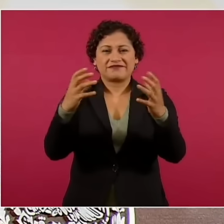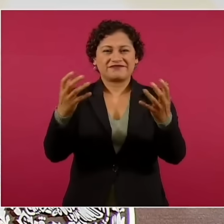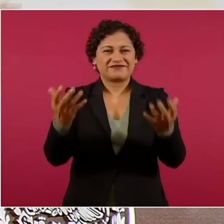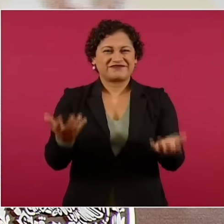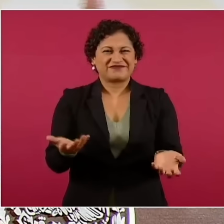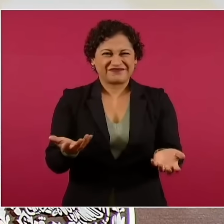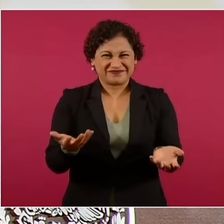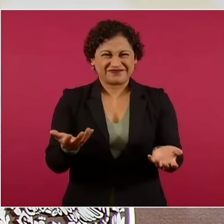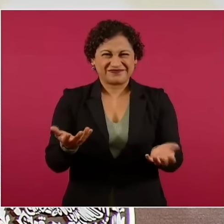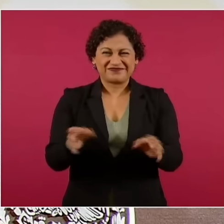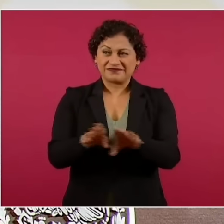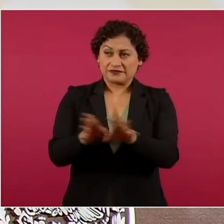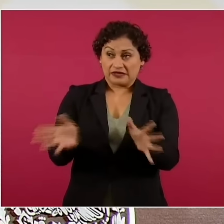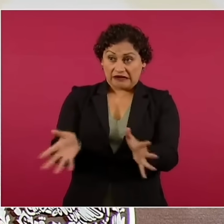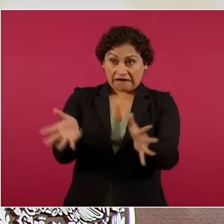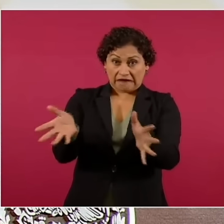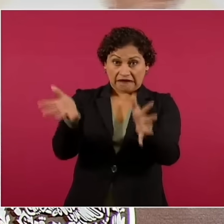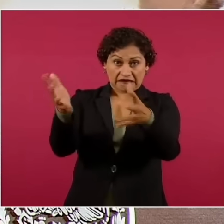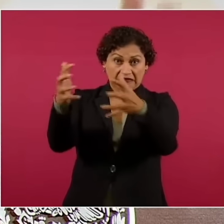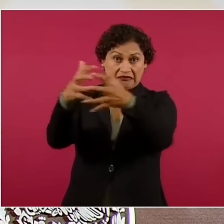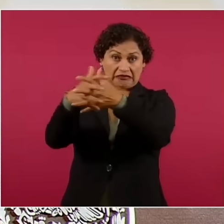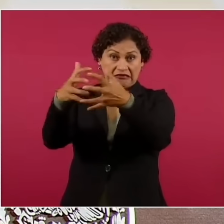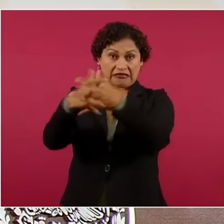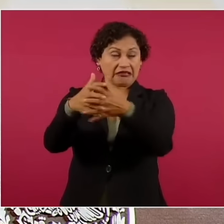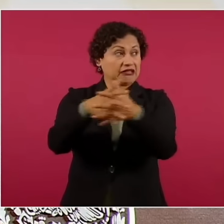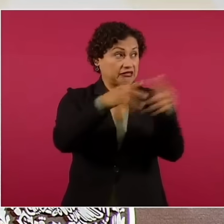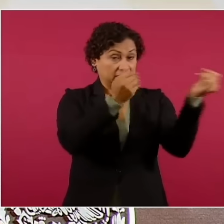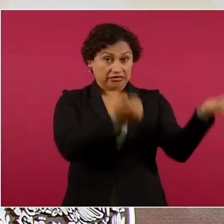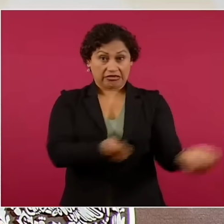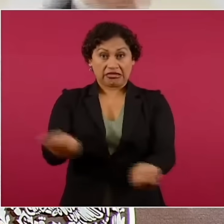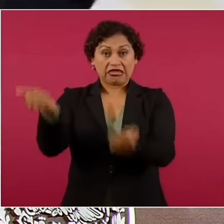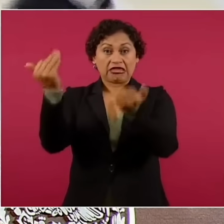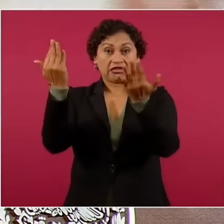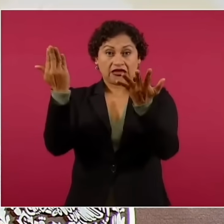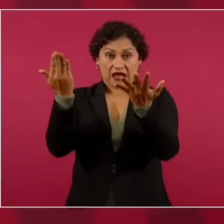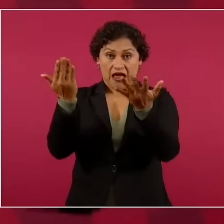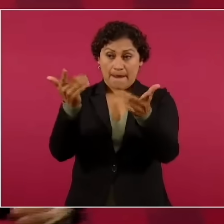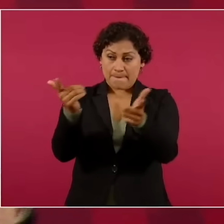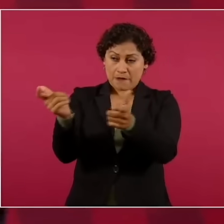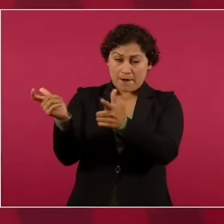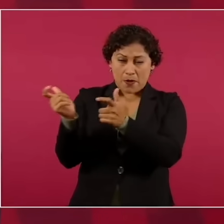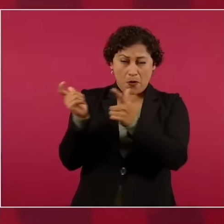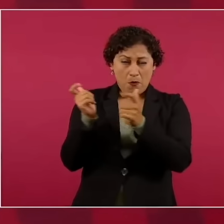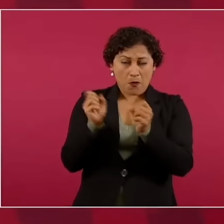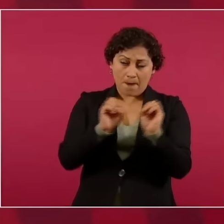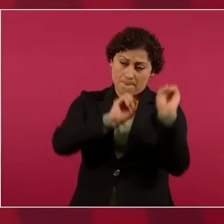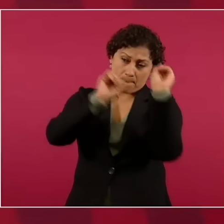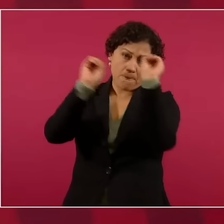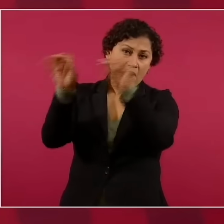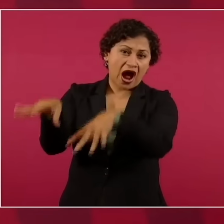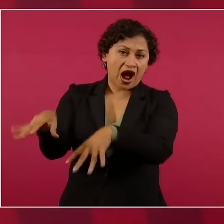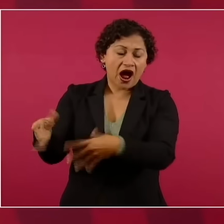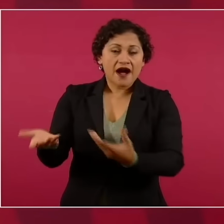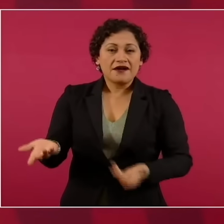y promover la guerra y mandar armas a los países donde hay conflictos